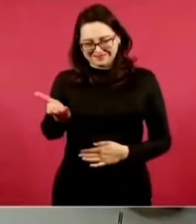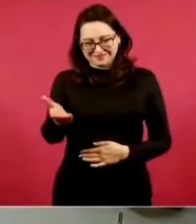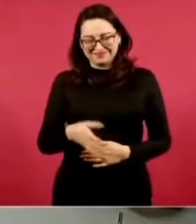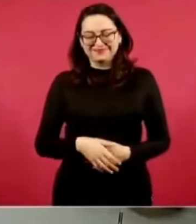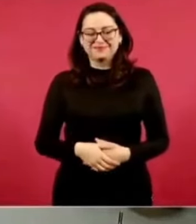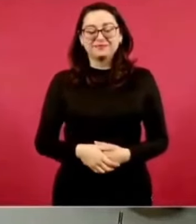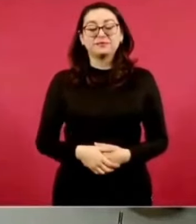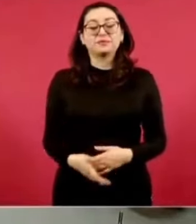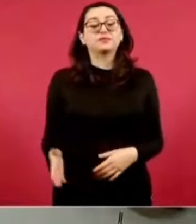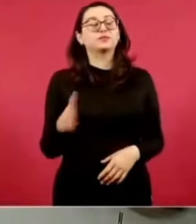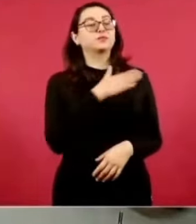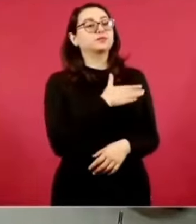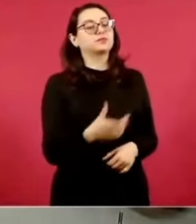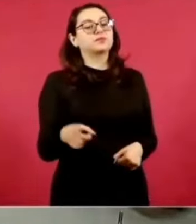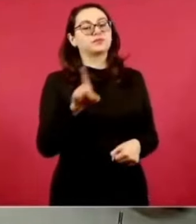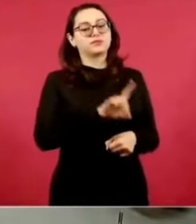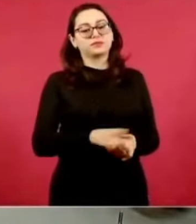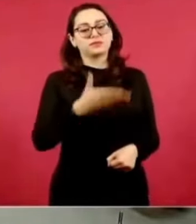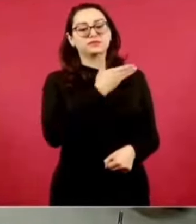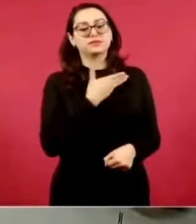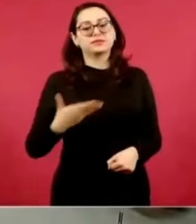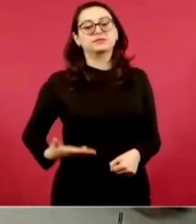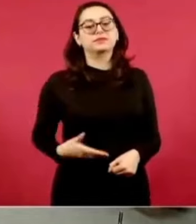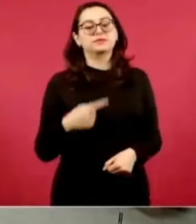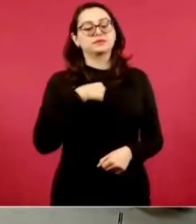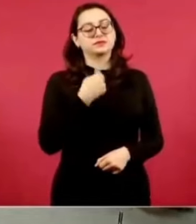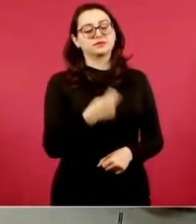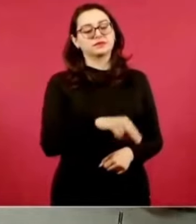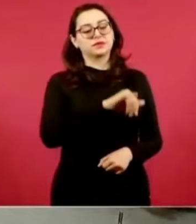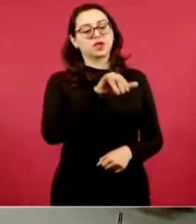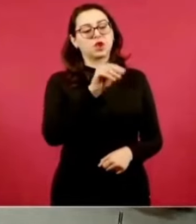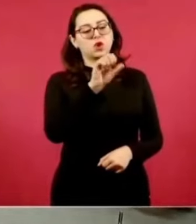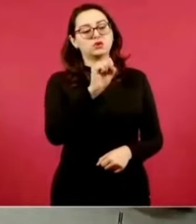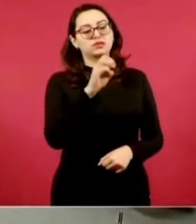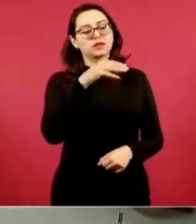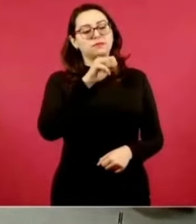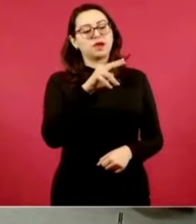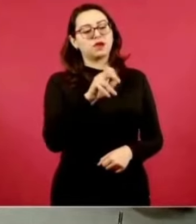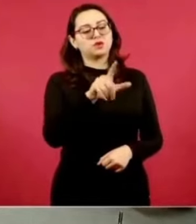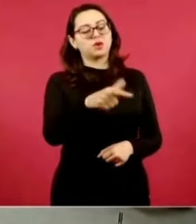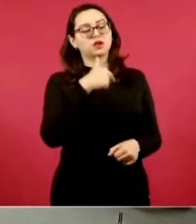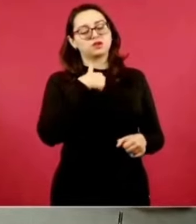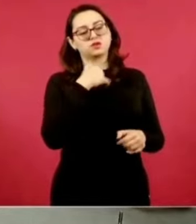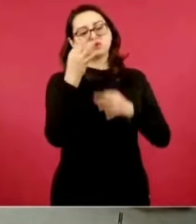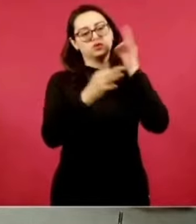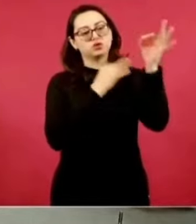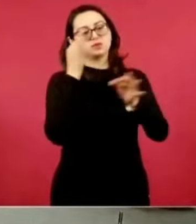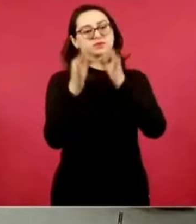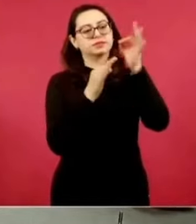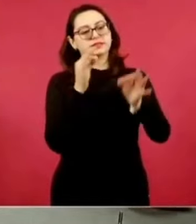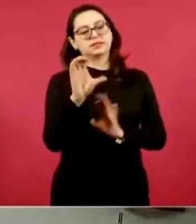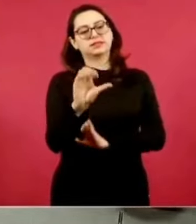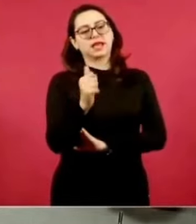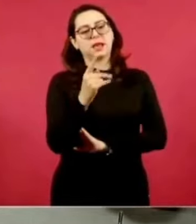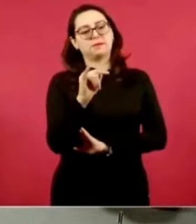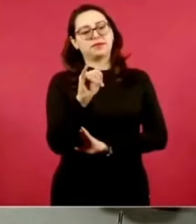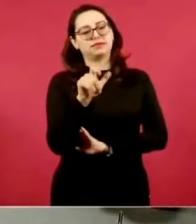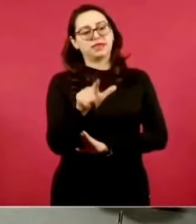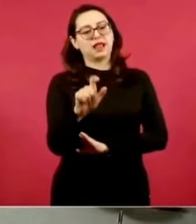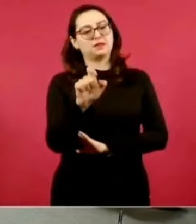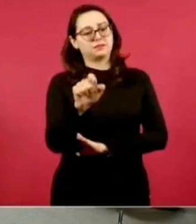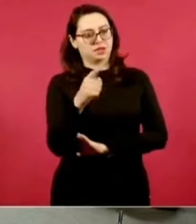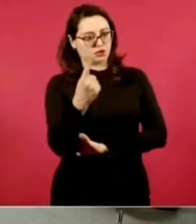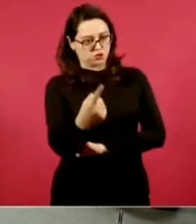Buenos días, presidente. José Manuel Fuentes, de Capital 21. Recientemente, la Suprema Corte